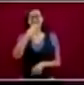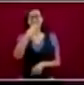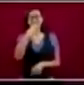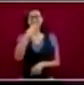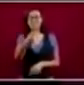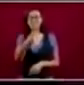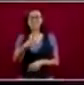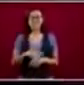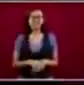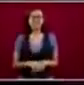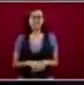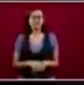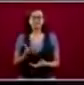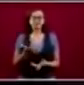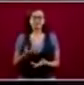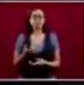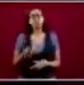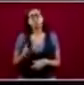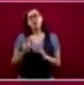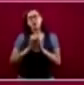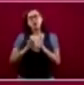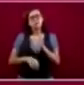en ciertas pierdes